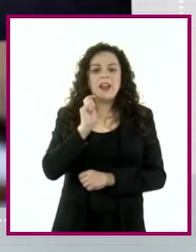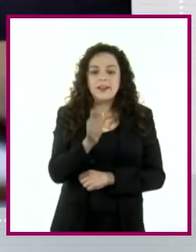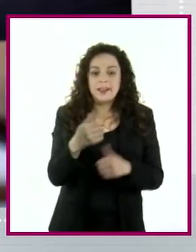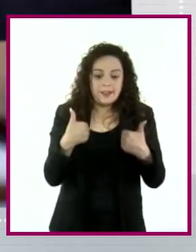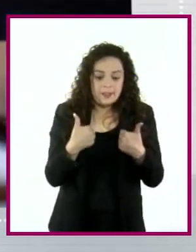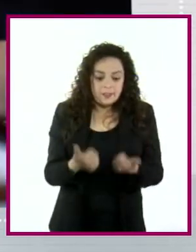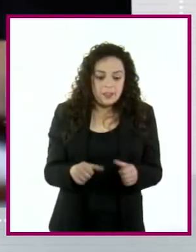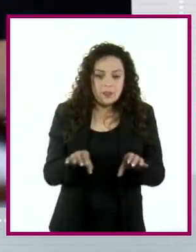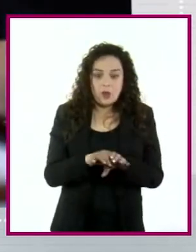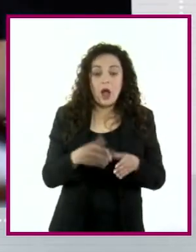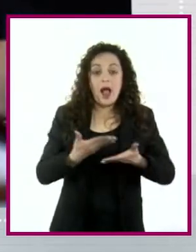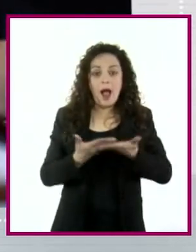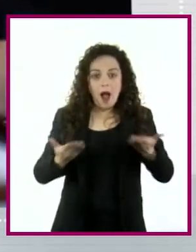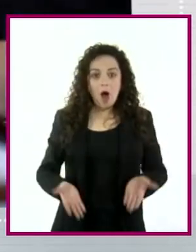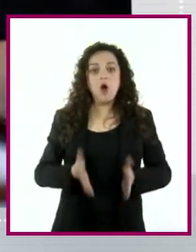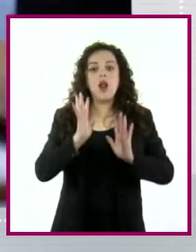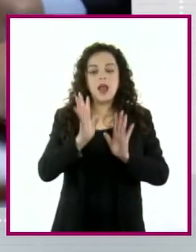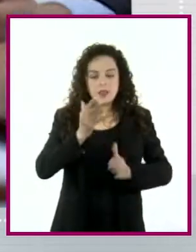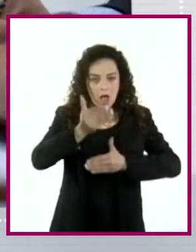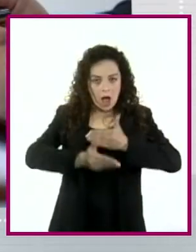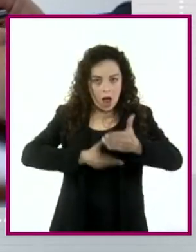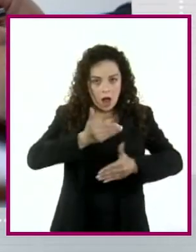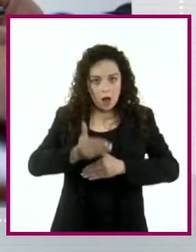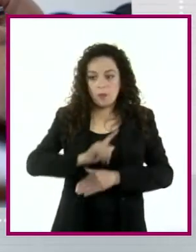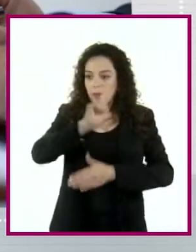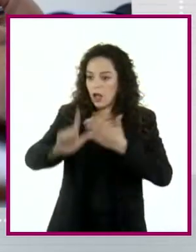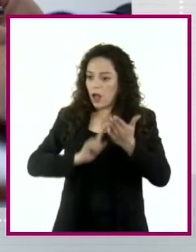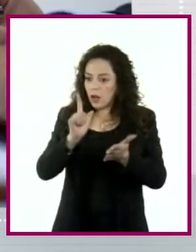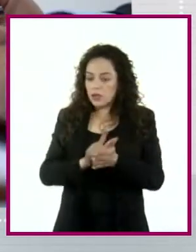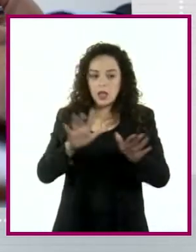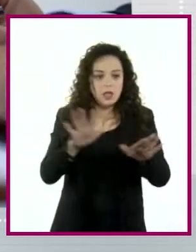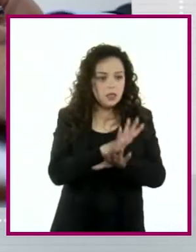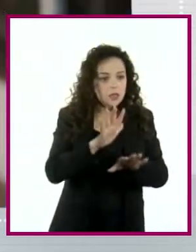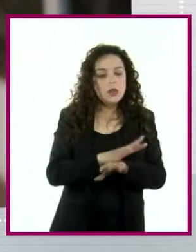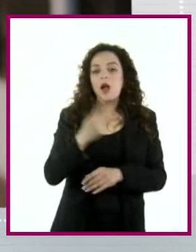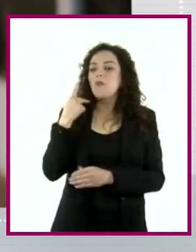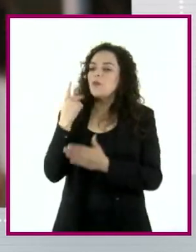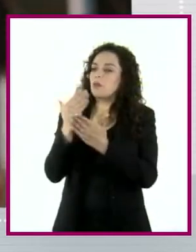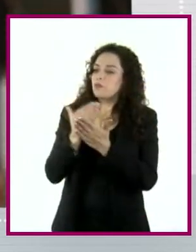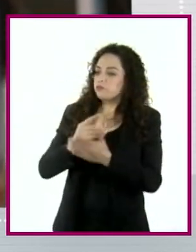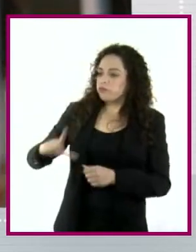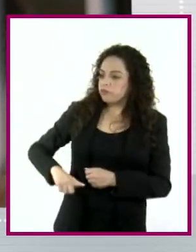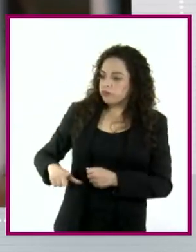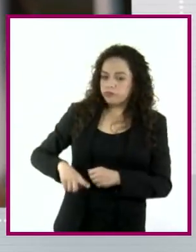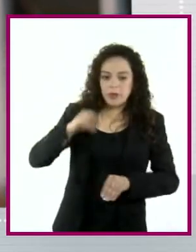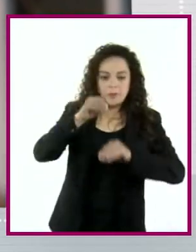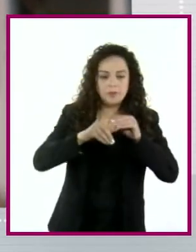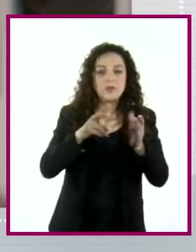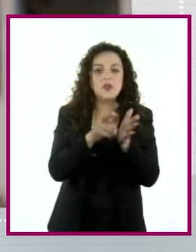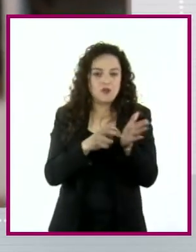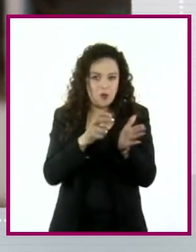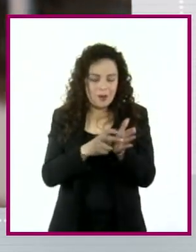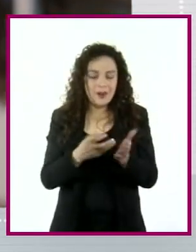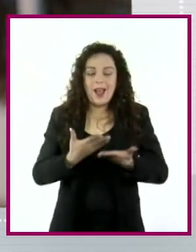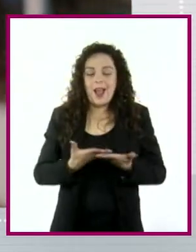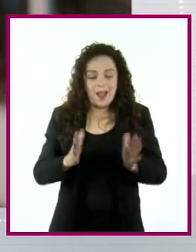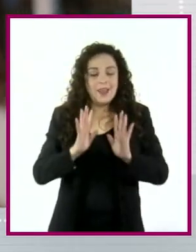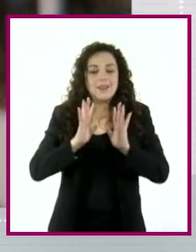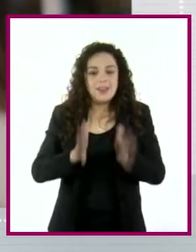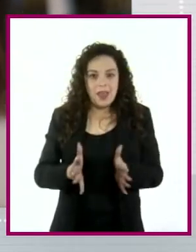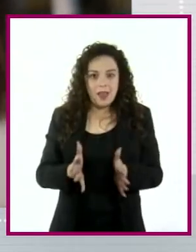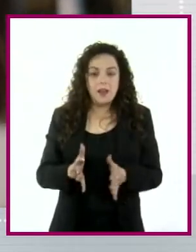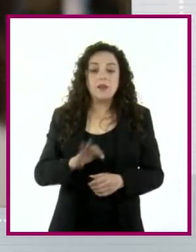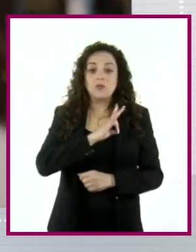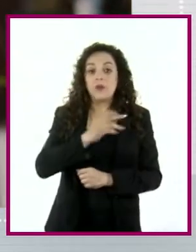avances, tanto de conocimiento como de legislaciones y políticas públicas. Entonces, hoy podemos decir que las